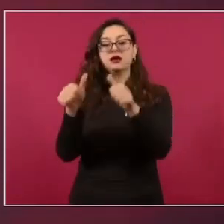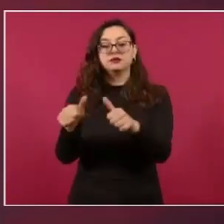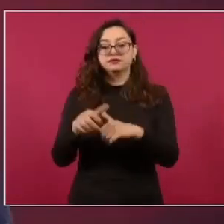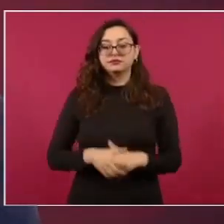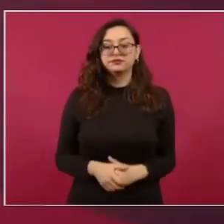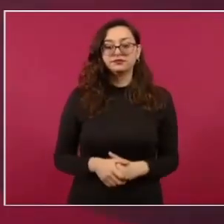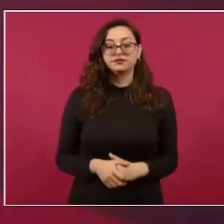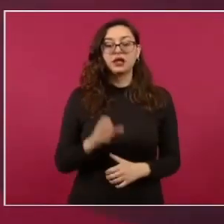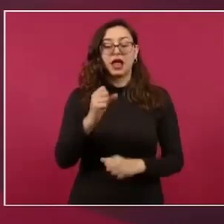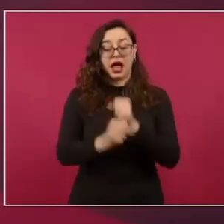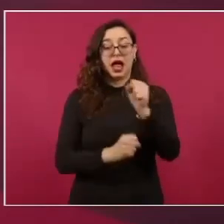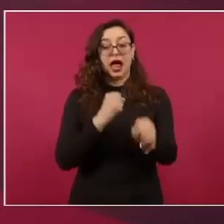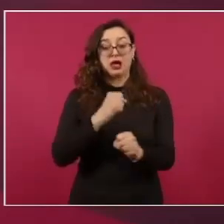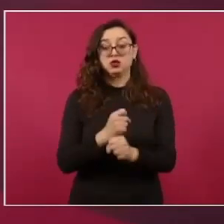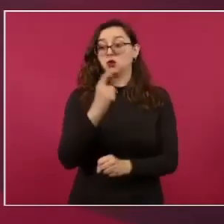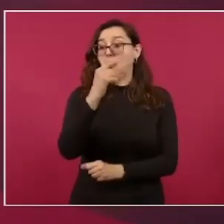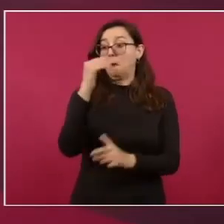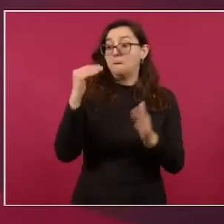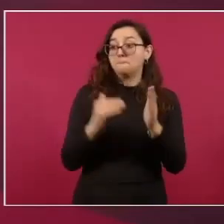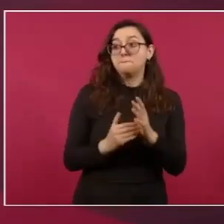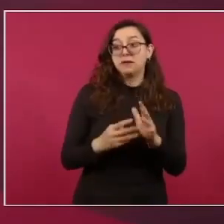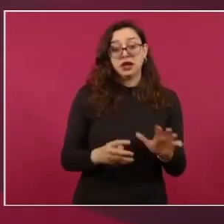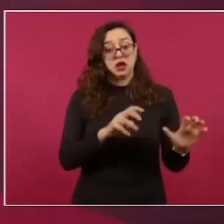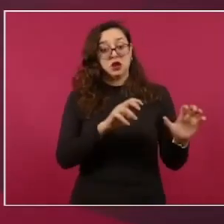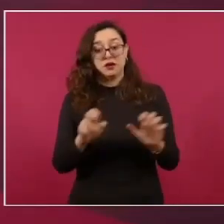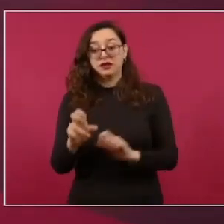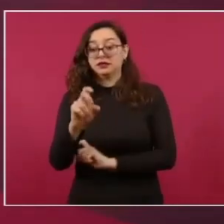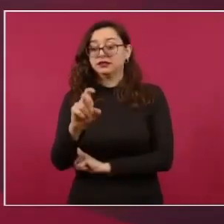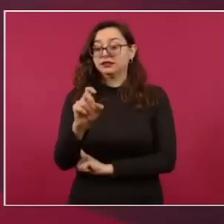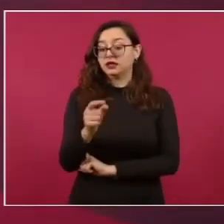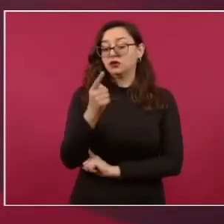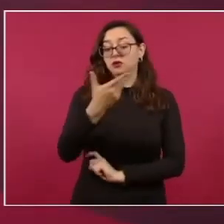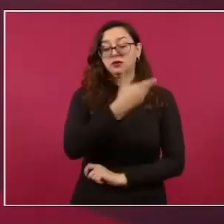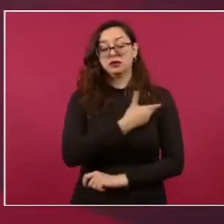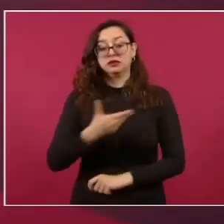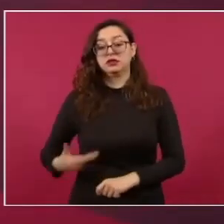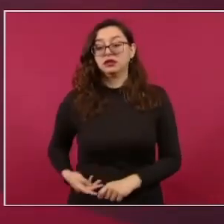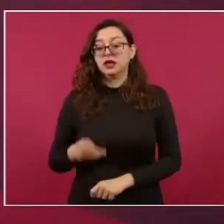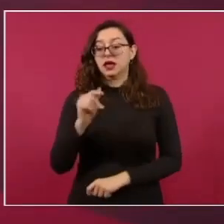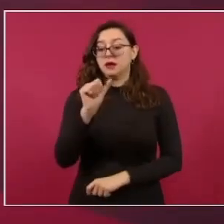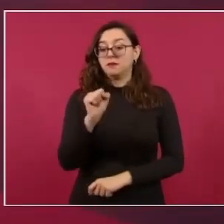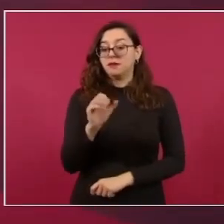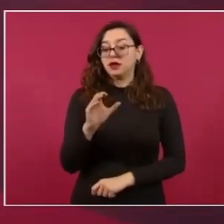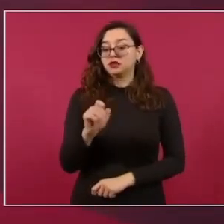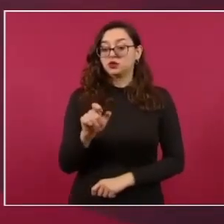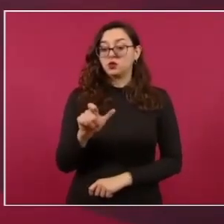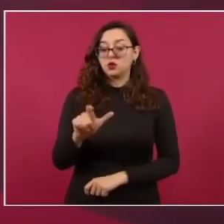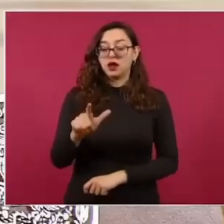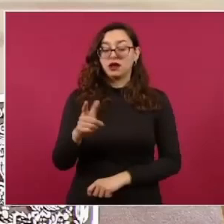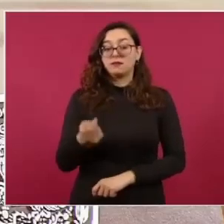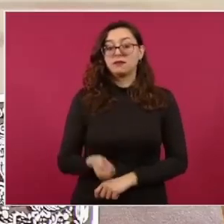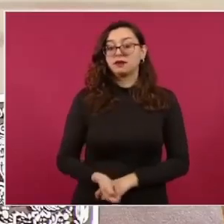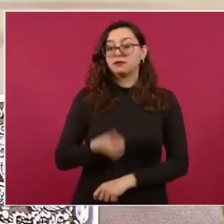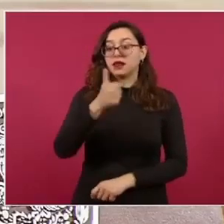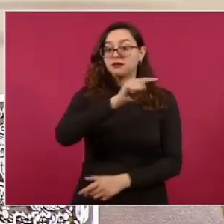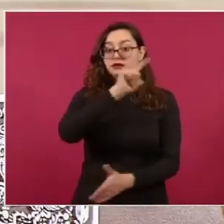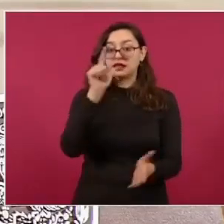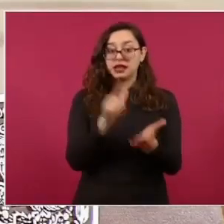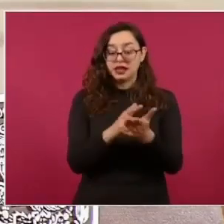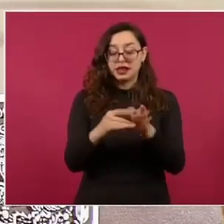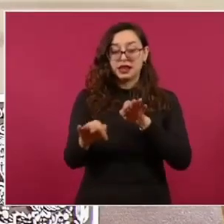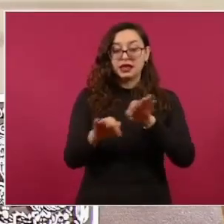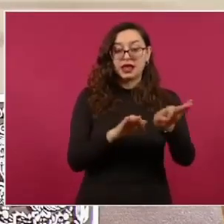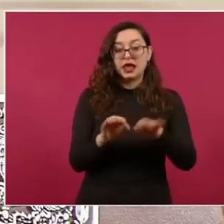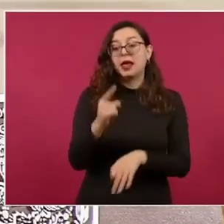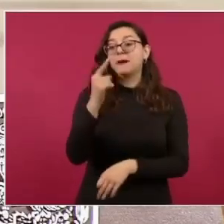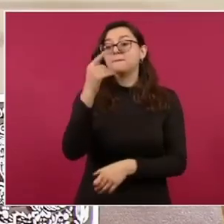En 1931, el presidente Pascual Ortiz Rubio expidió la primera Ley Federal del Trabajo. En enero de